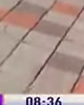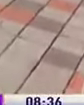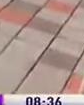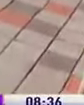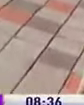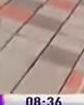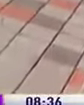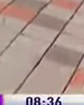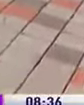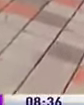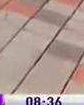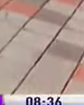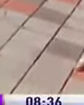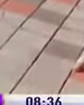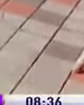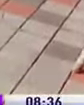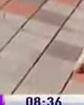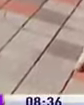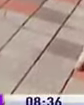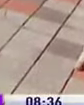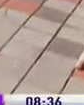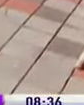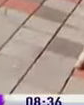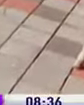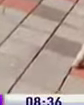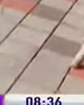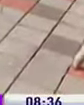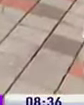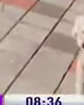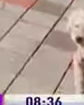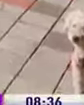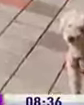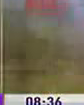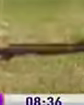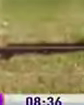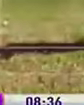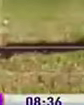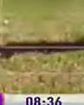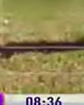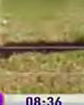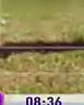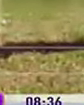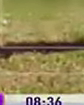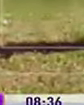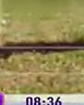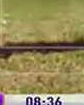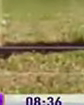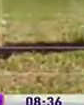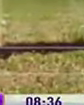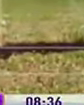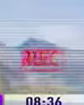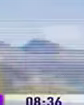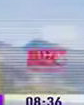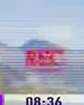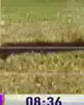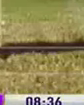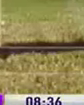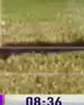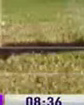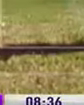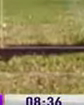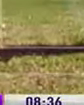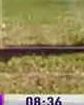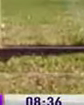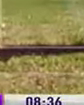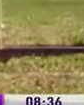Al otro. Mueva la patita, entonces, mueva la patita. Atento a mis switches, me copia, atento a mis switches, me copia. Vecinito, vecinita,